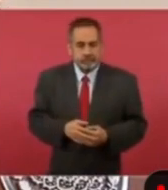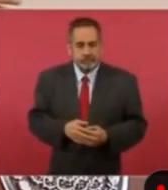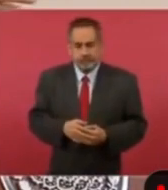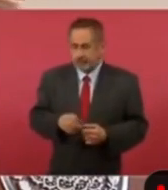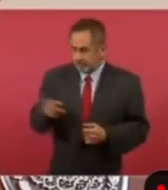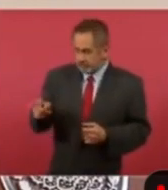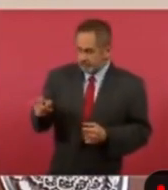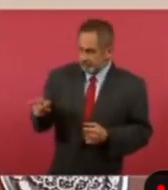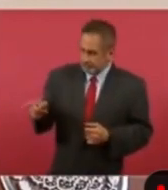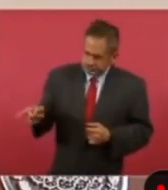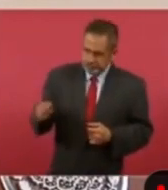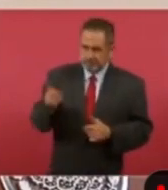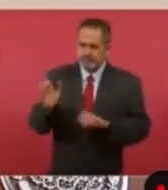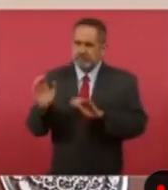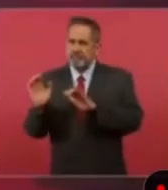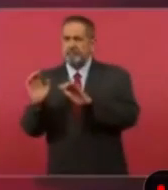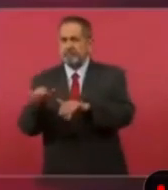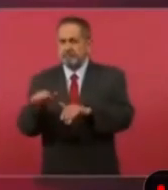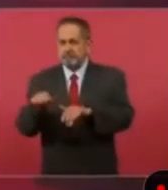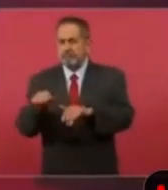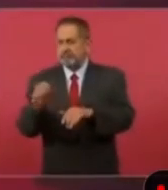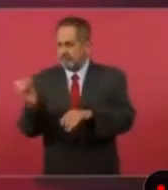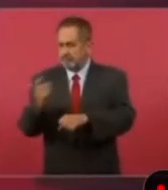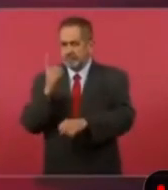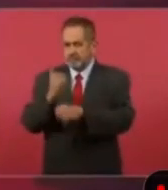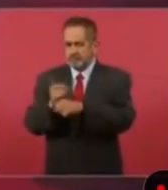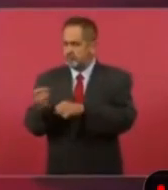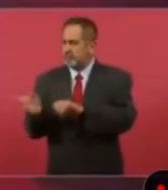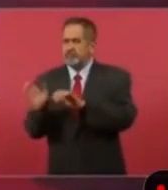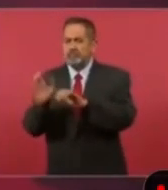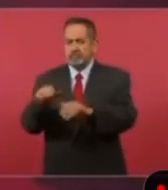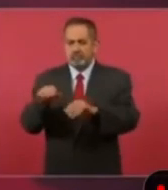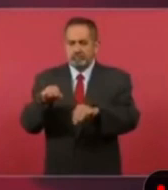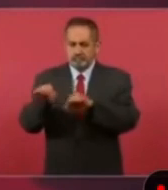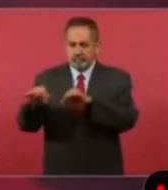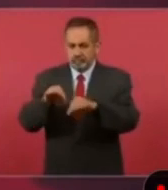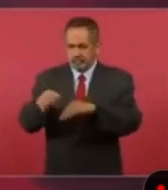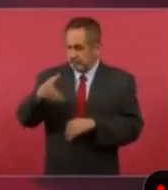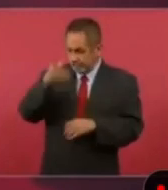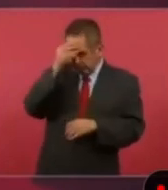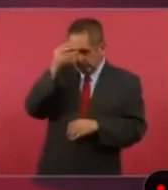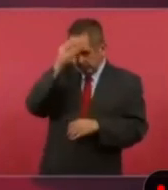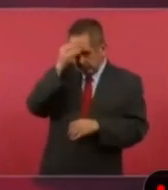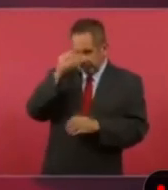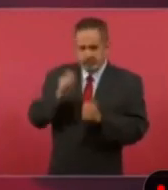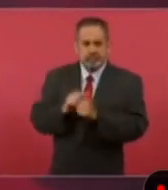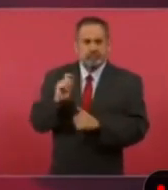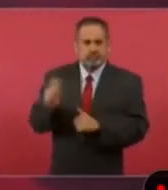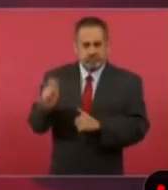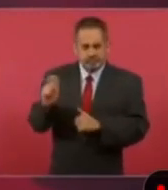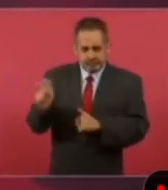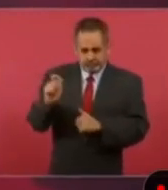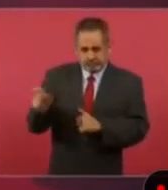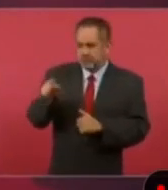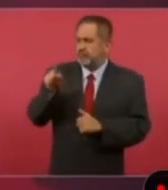le dan la oportunidad, se le da la oportunidad de trabajar como